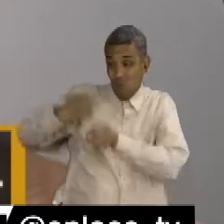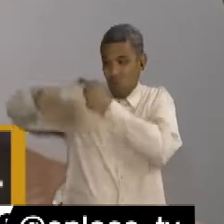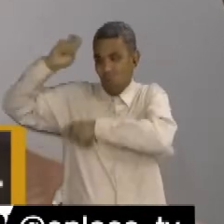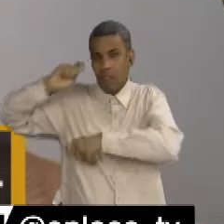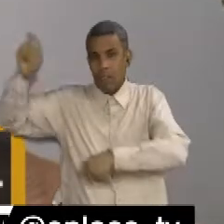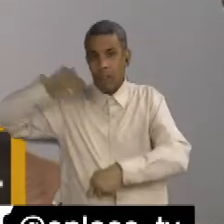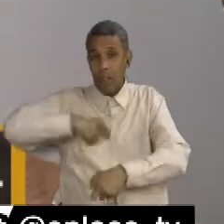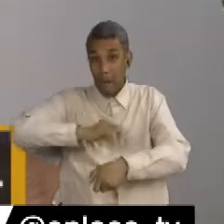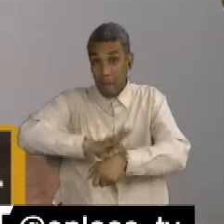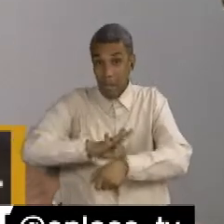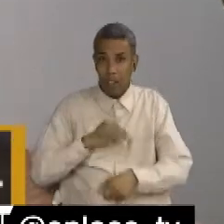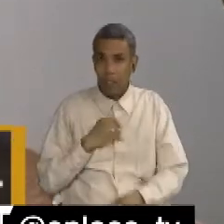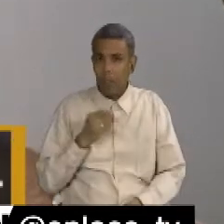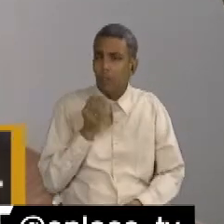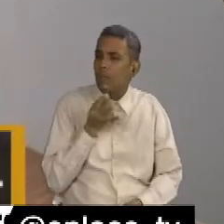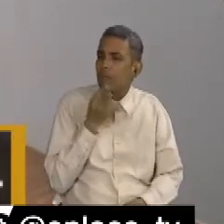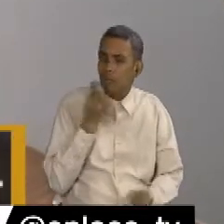cogen